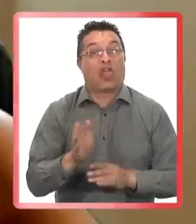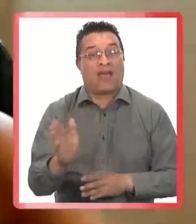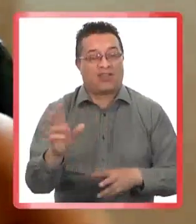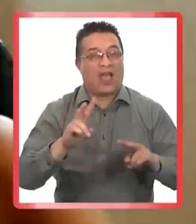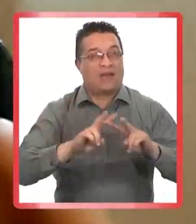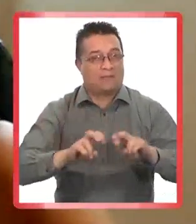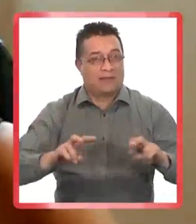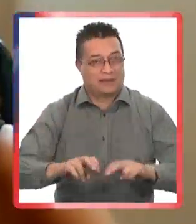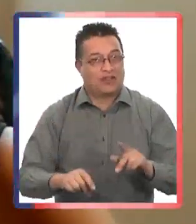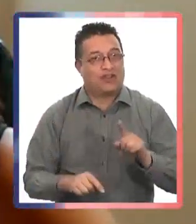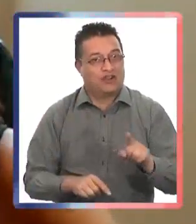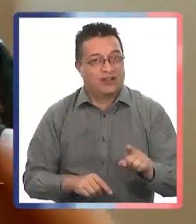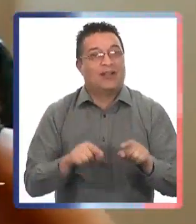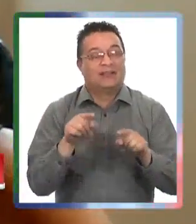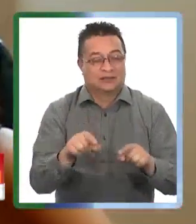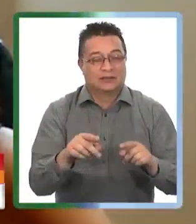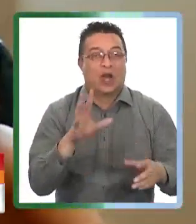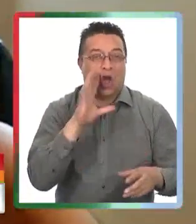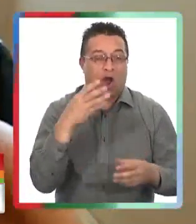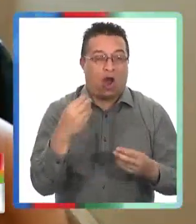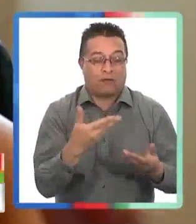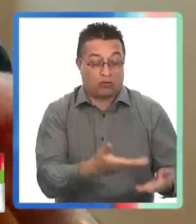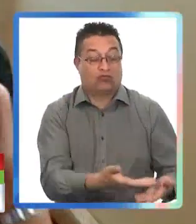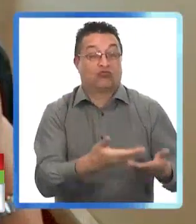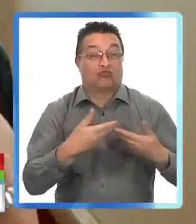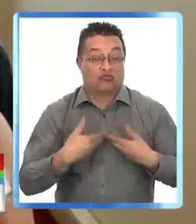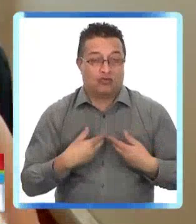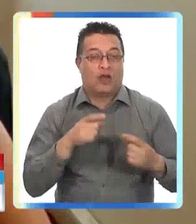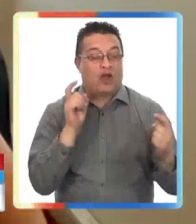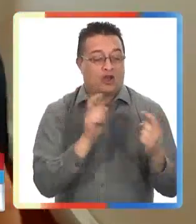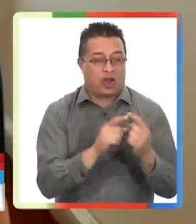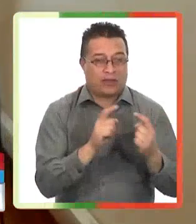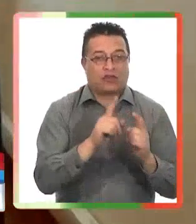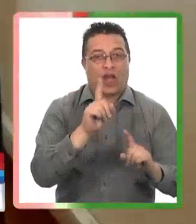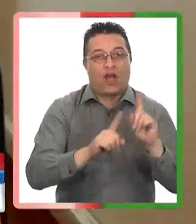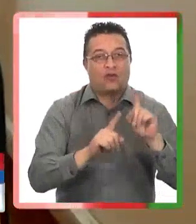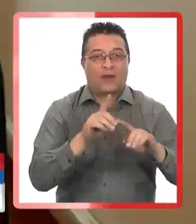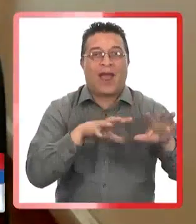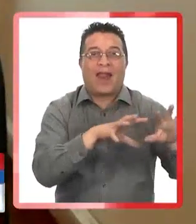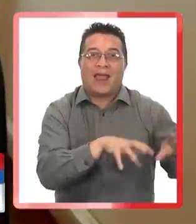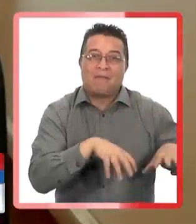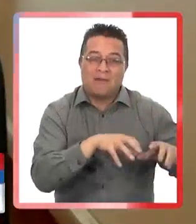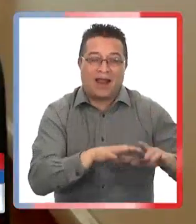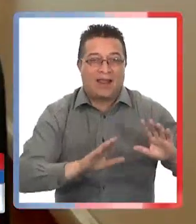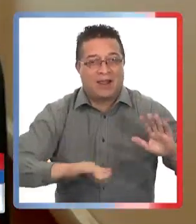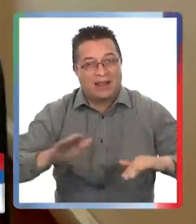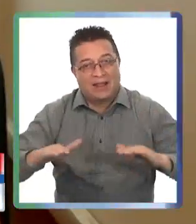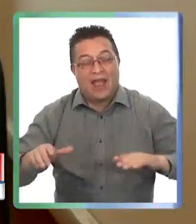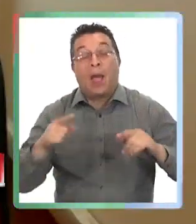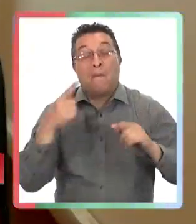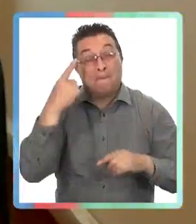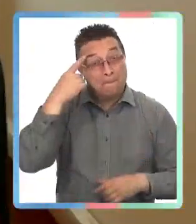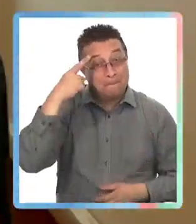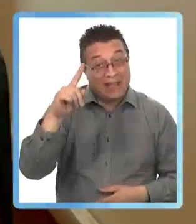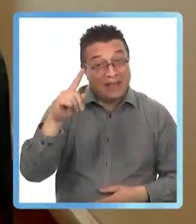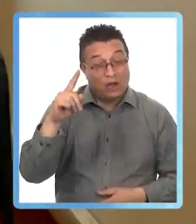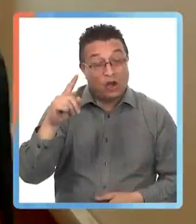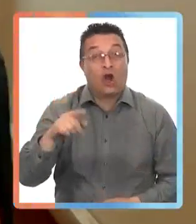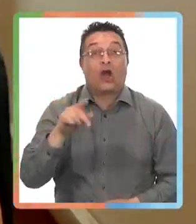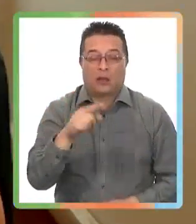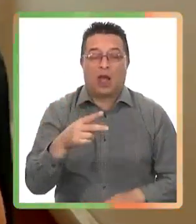algo que todavía se está investigando. Evidentemente la infección ocurrió a través del contacto con algún animal, ¿cierto?